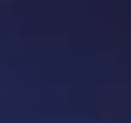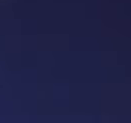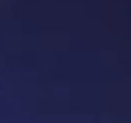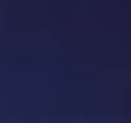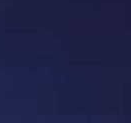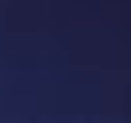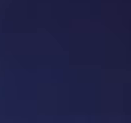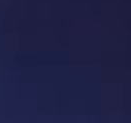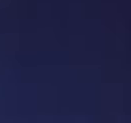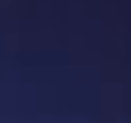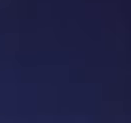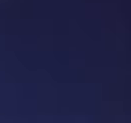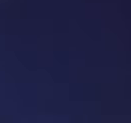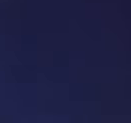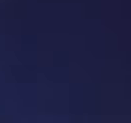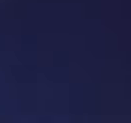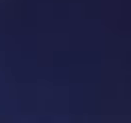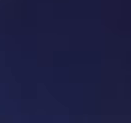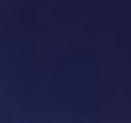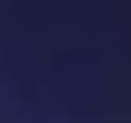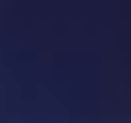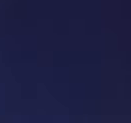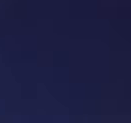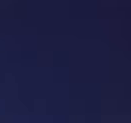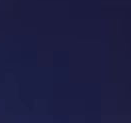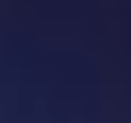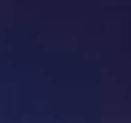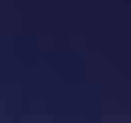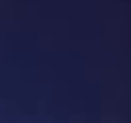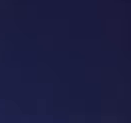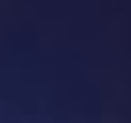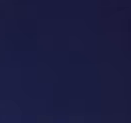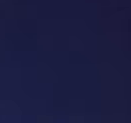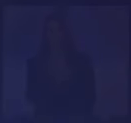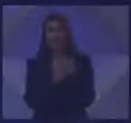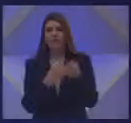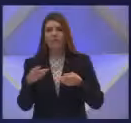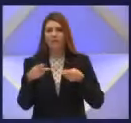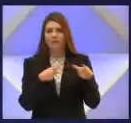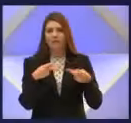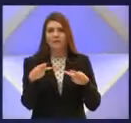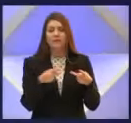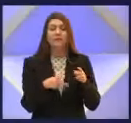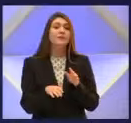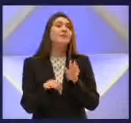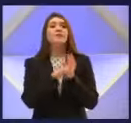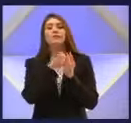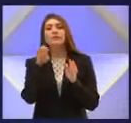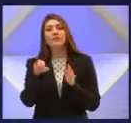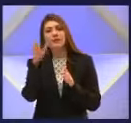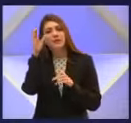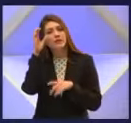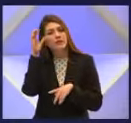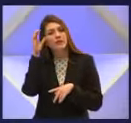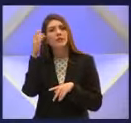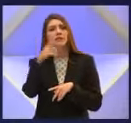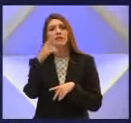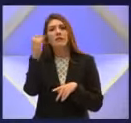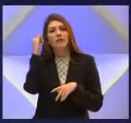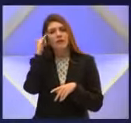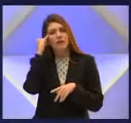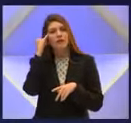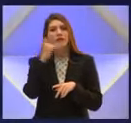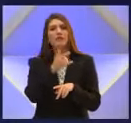de estos proyectos y la práctica de china india y eeuu para